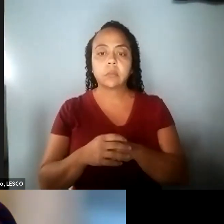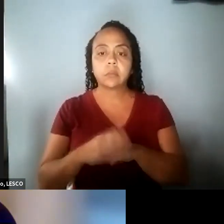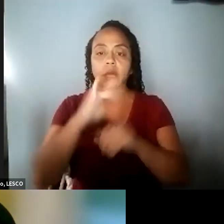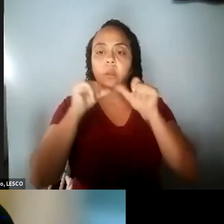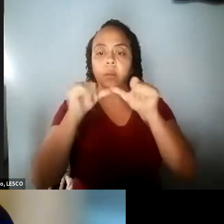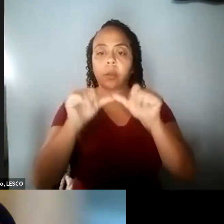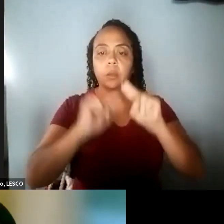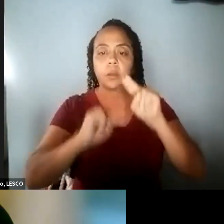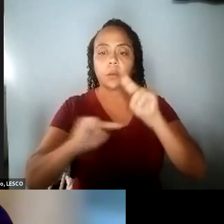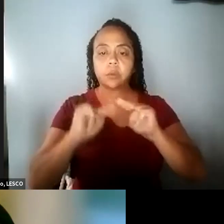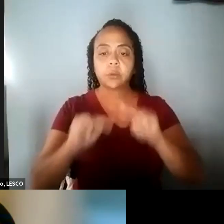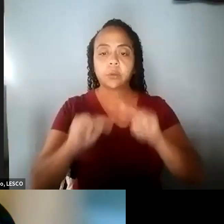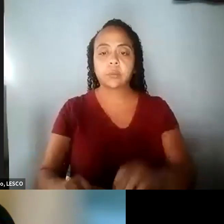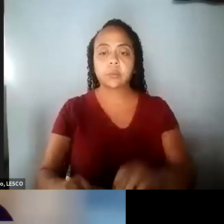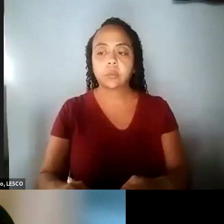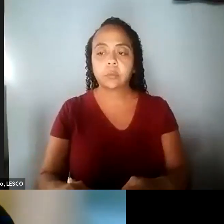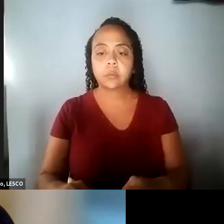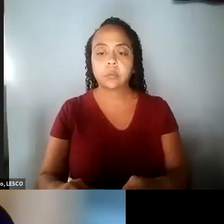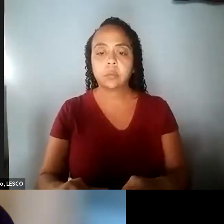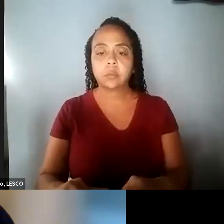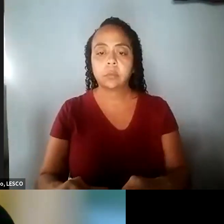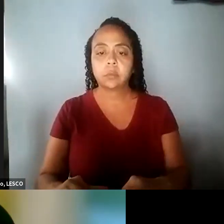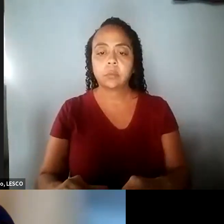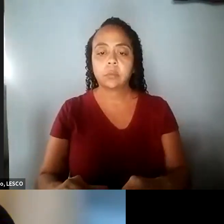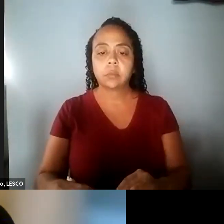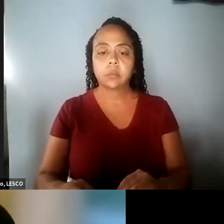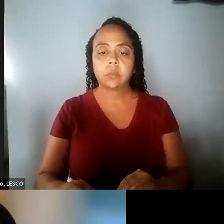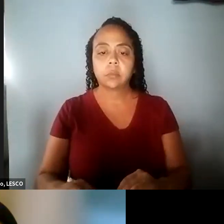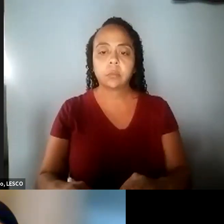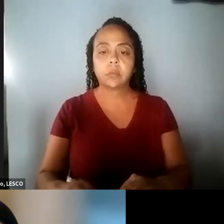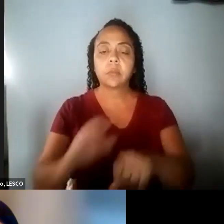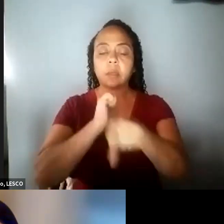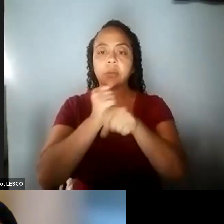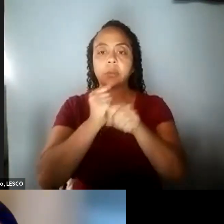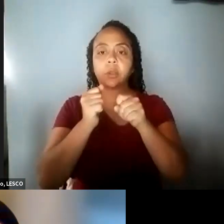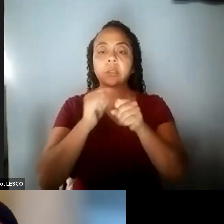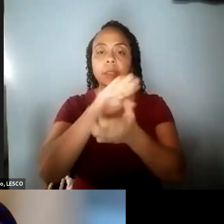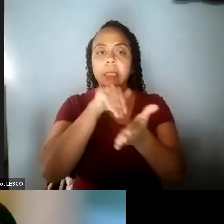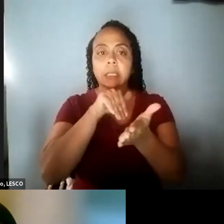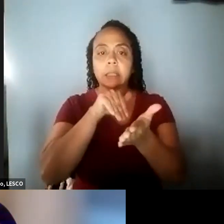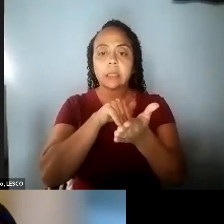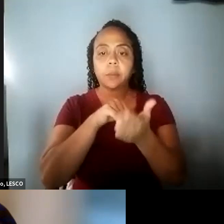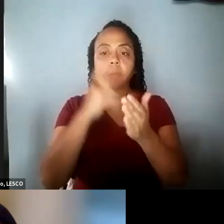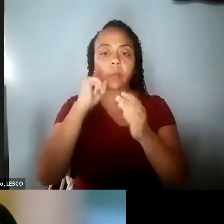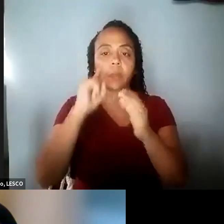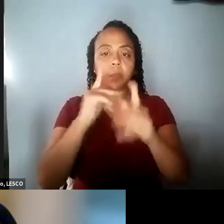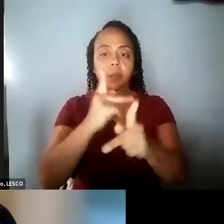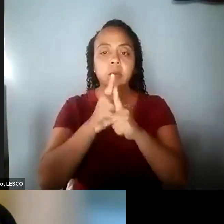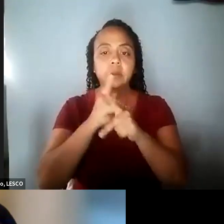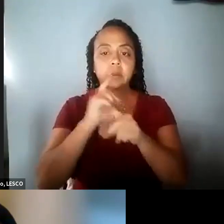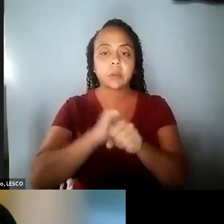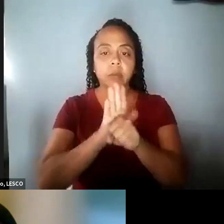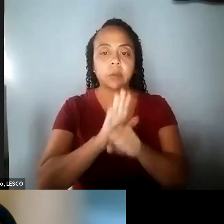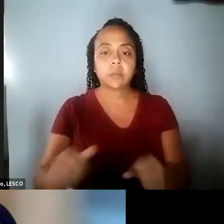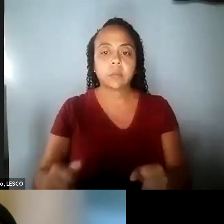adicional a esto pues estableció un canal centralizado de comunicación para la prevención e información del cob y había